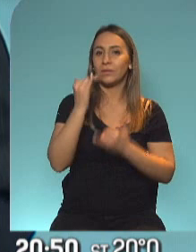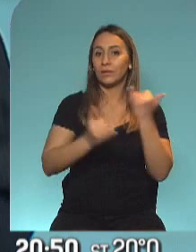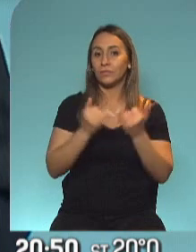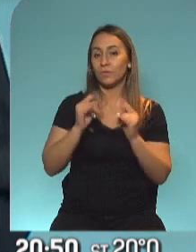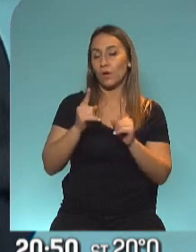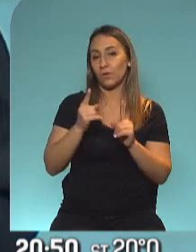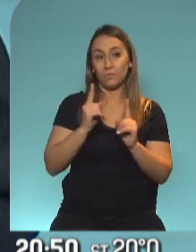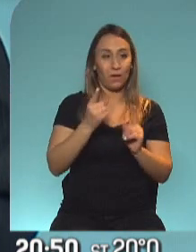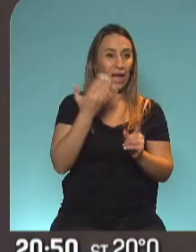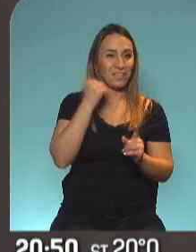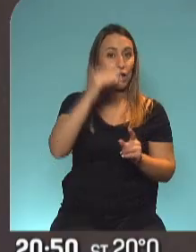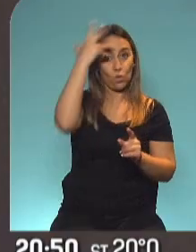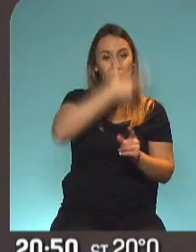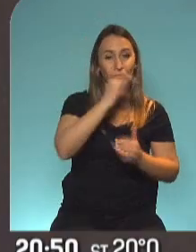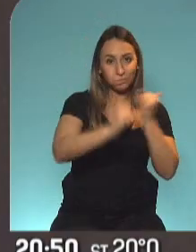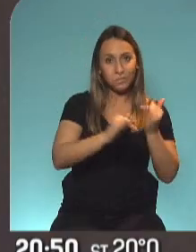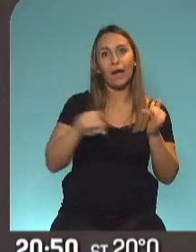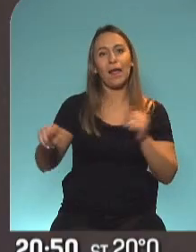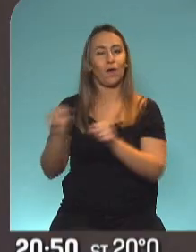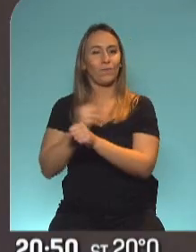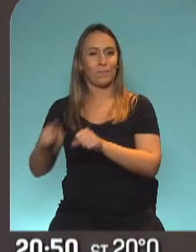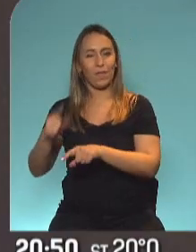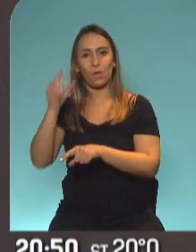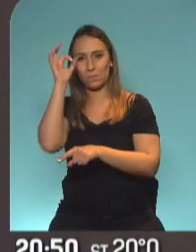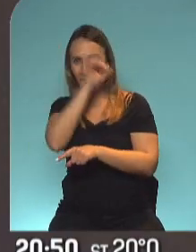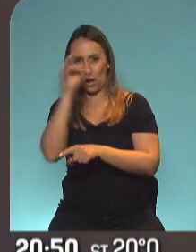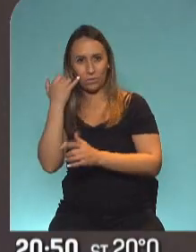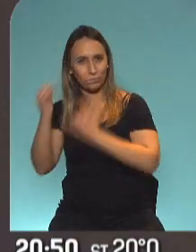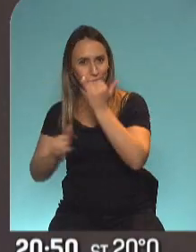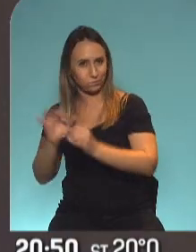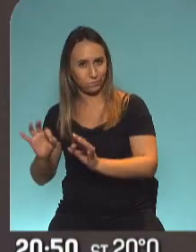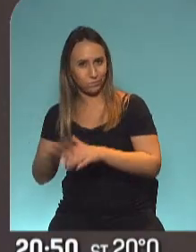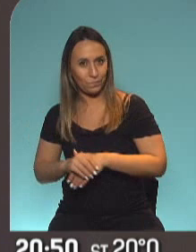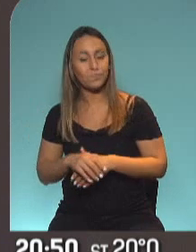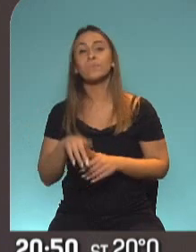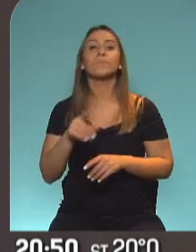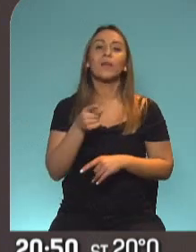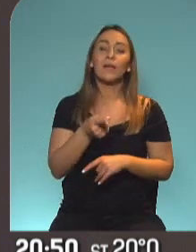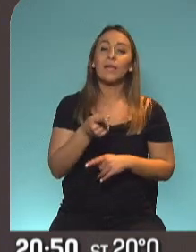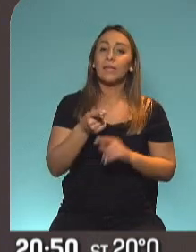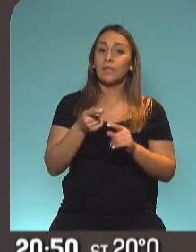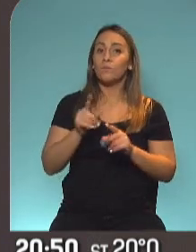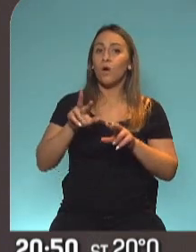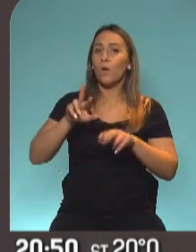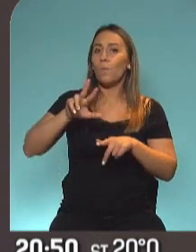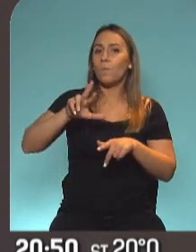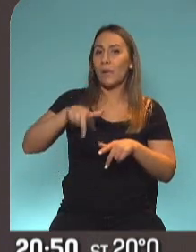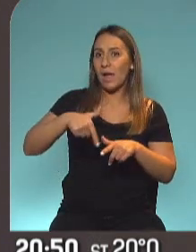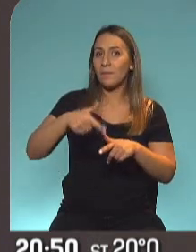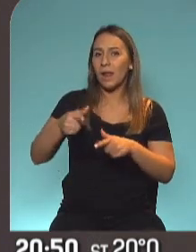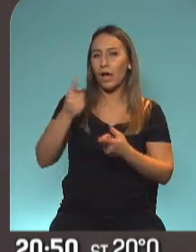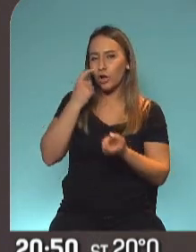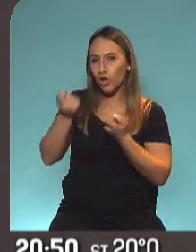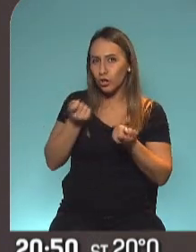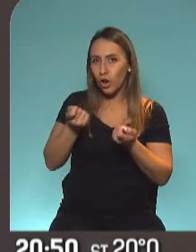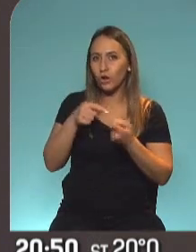la voz del ministro de Transporte. Claro, Ariel, y ahí, bueno, lo resumía muy bien Gastón Zulay, pero también hay que decir que es un plan para controlar el transporte con